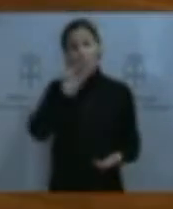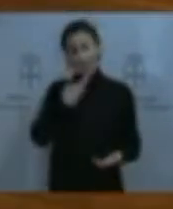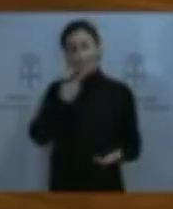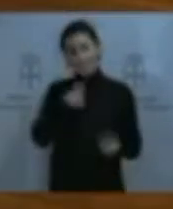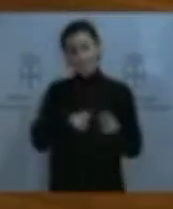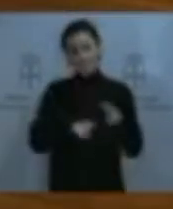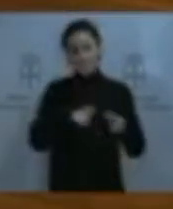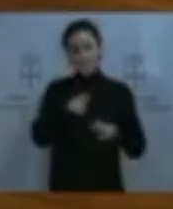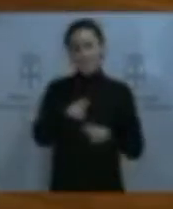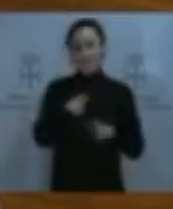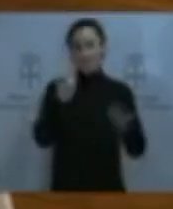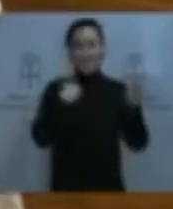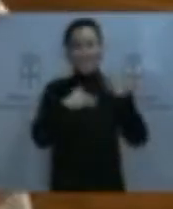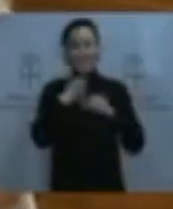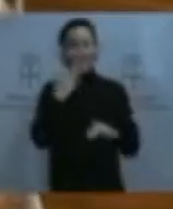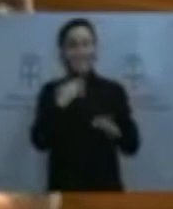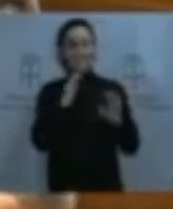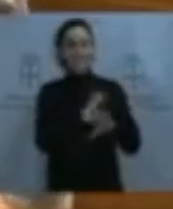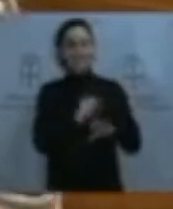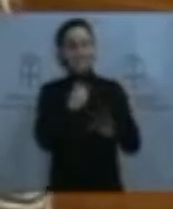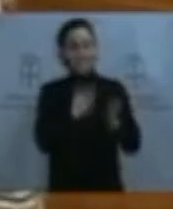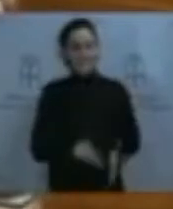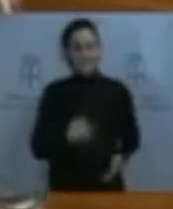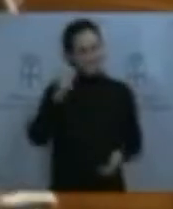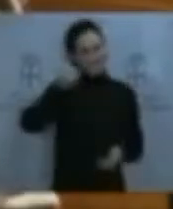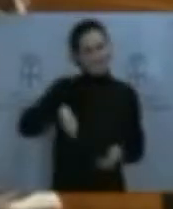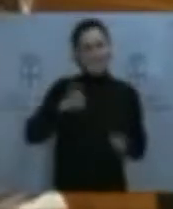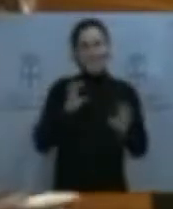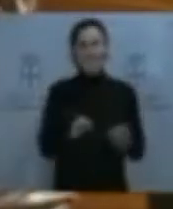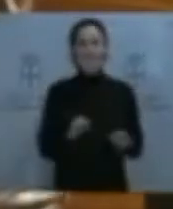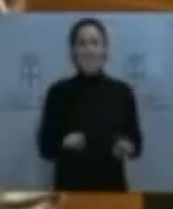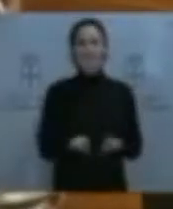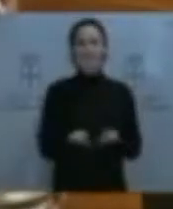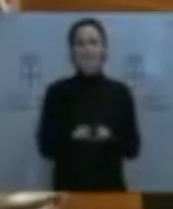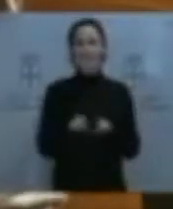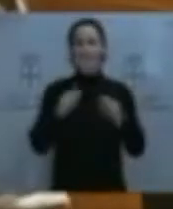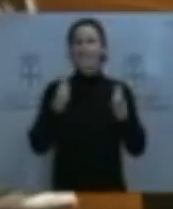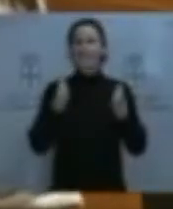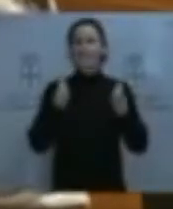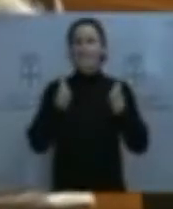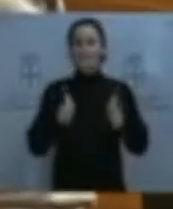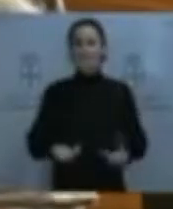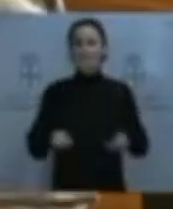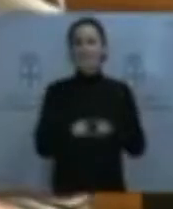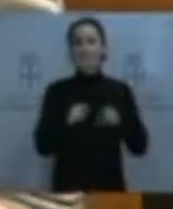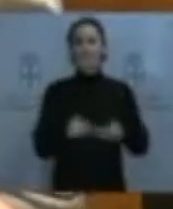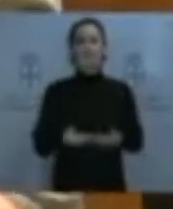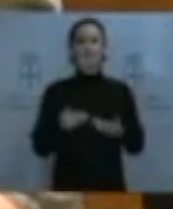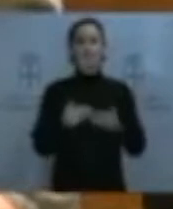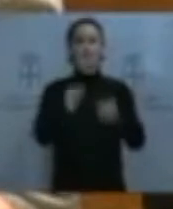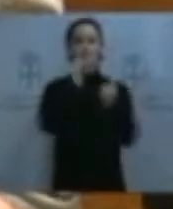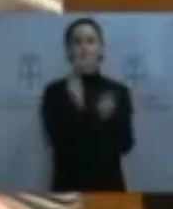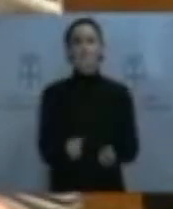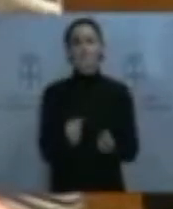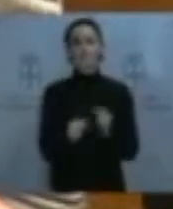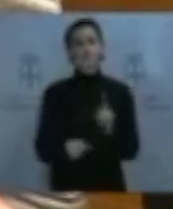contaba yo con sus excusas, consejero, ¿no? Ustedes agarran habitualmente a, bueno, las coartadas favoritas son la de la prórroga presupuestaria y luego la de